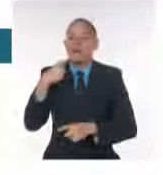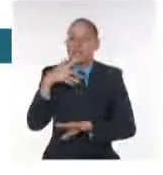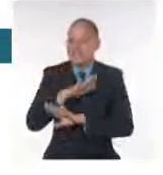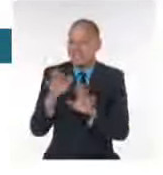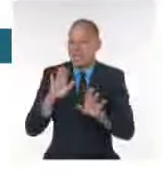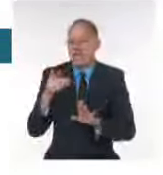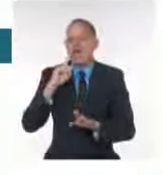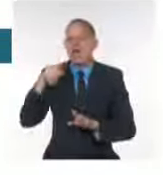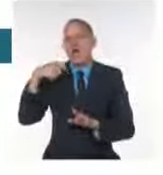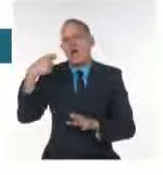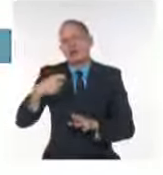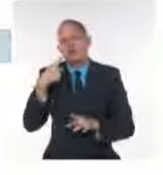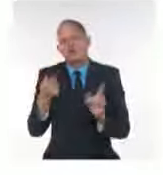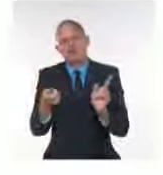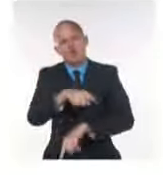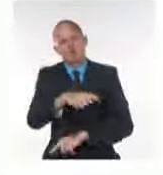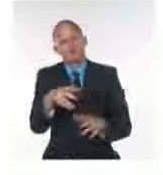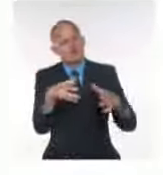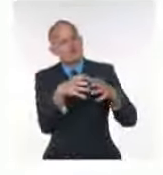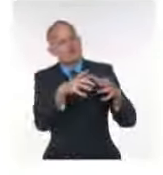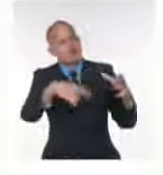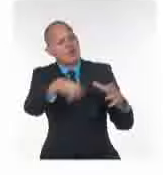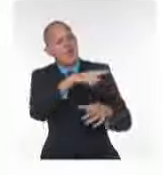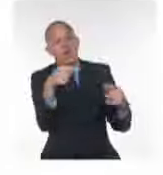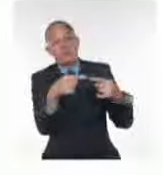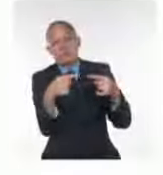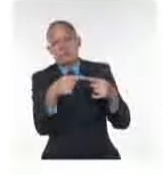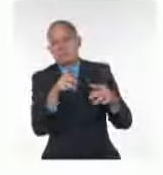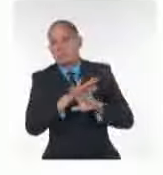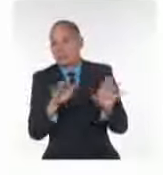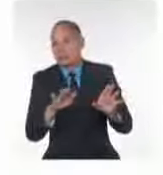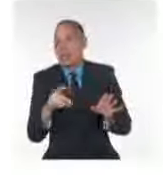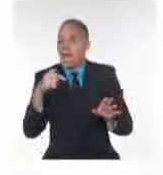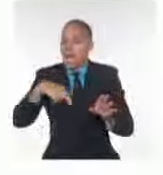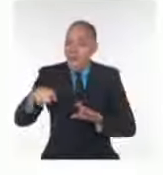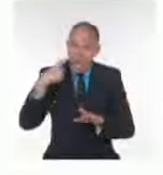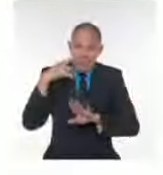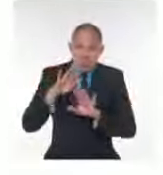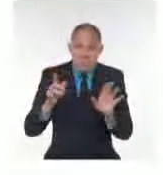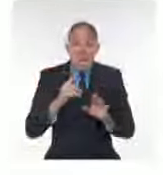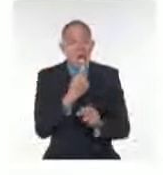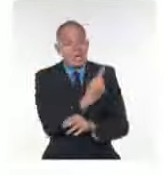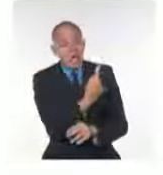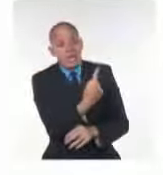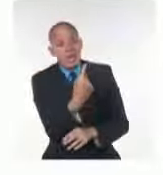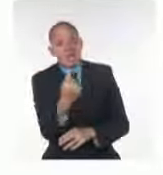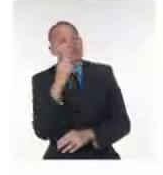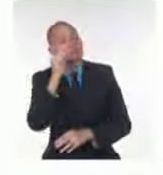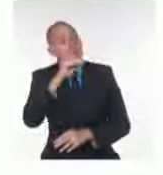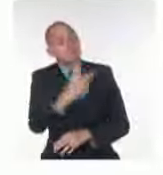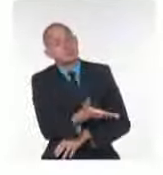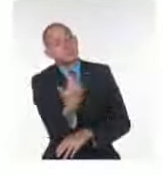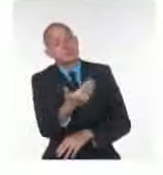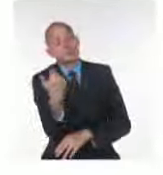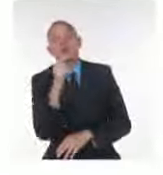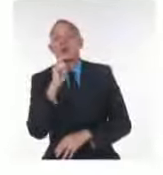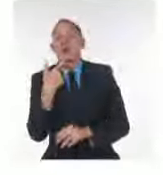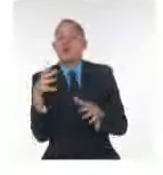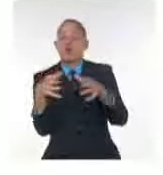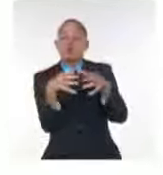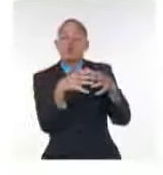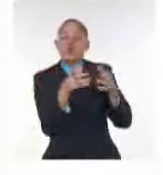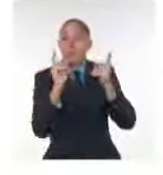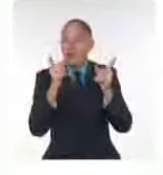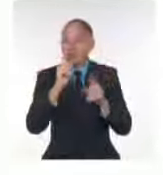con la presidenta de la Corte, Carislia Rodríguez, se procederá a citar a todas las instituciones, a los 38 partidos políticos